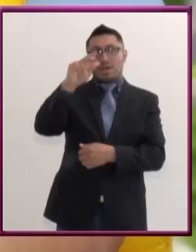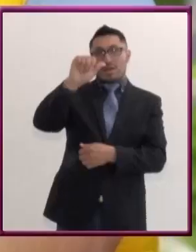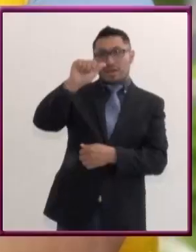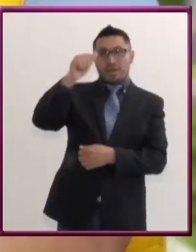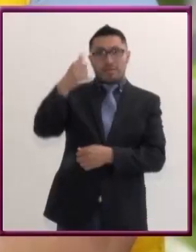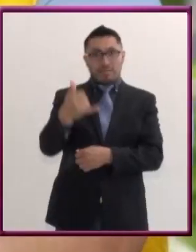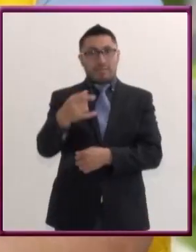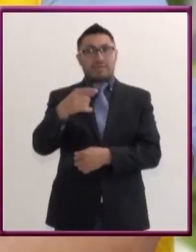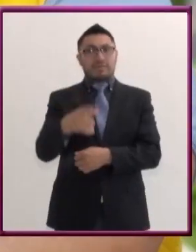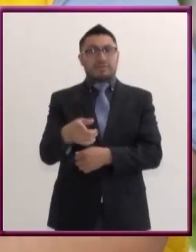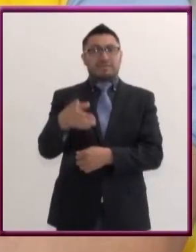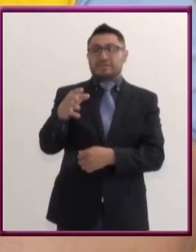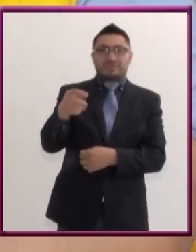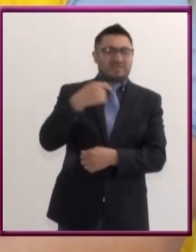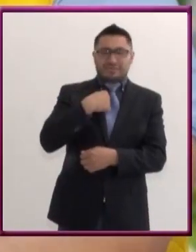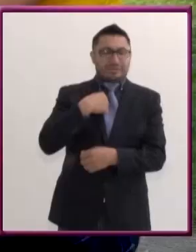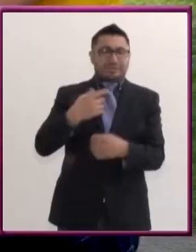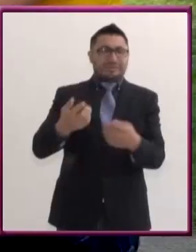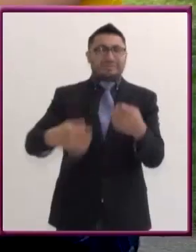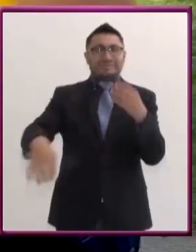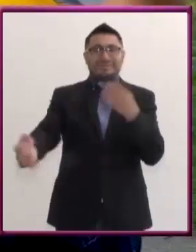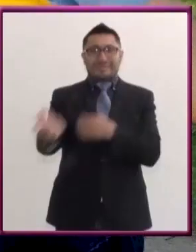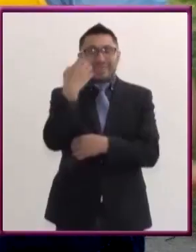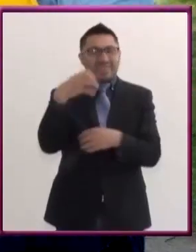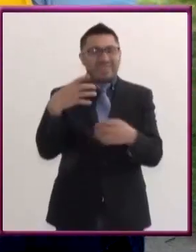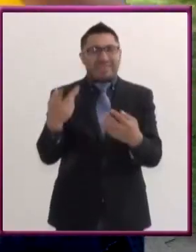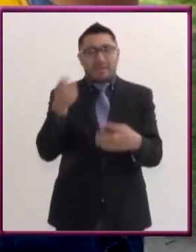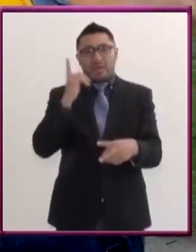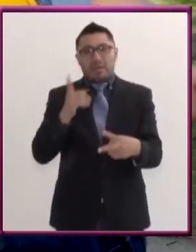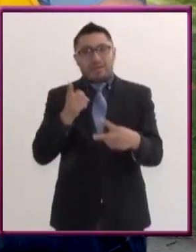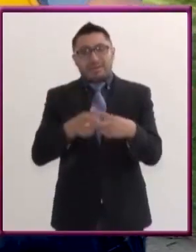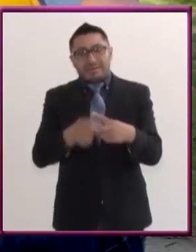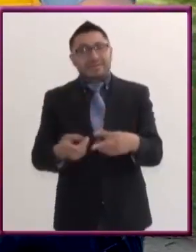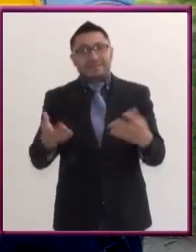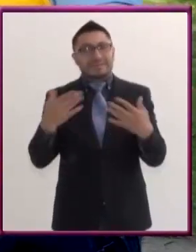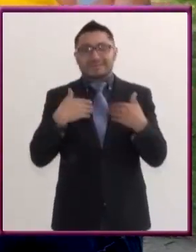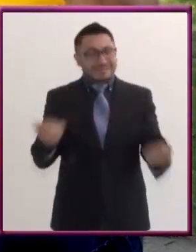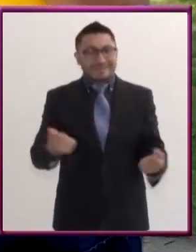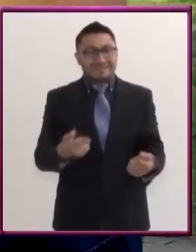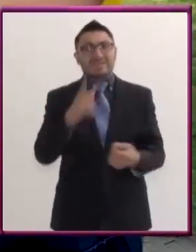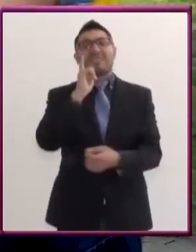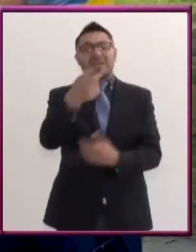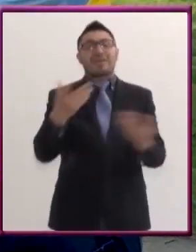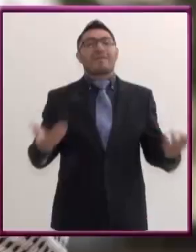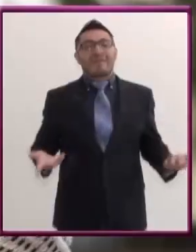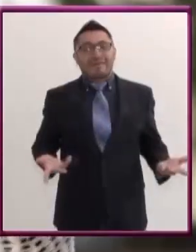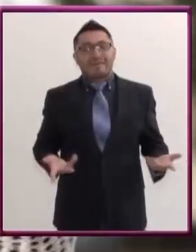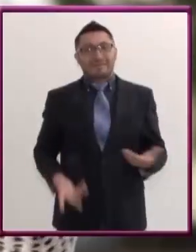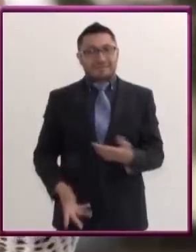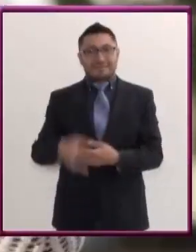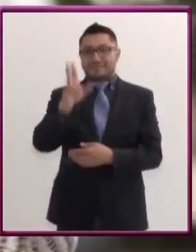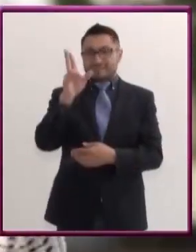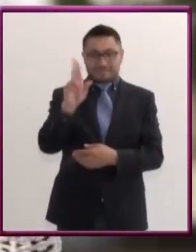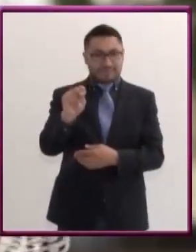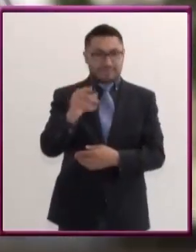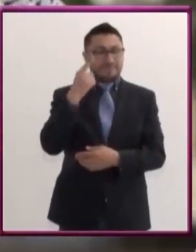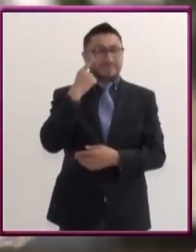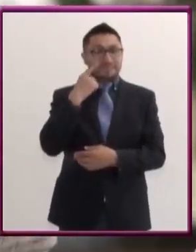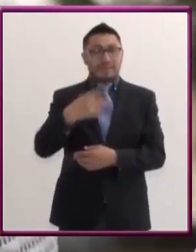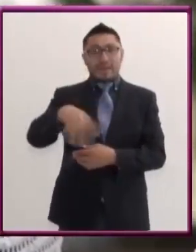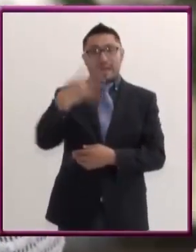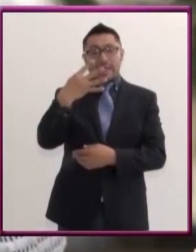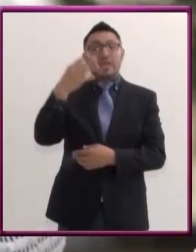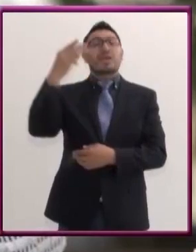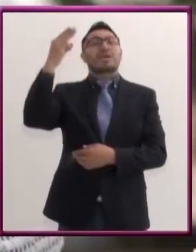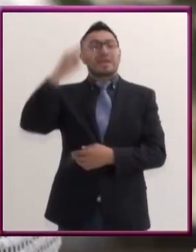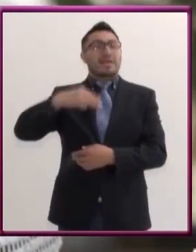pie. Me estás tomando el pelo, ¿verdad? Matemáticas, números irracionales, pies y celebraciones. No, creo que no. El